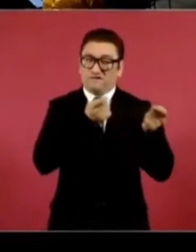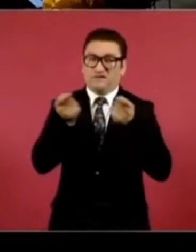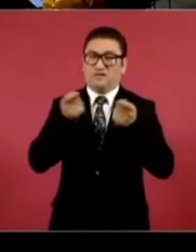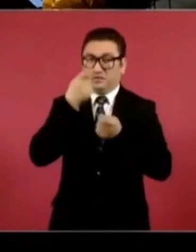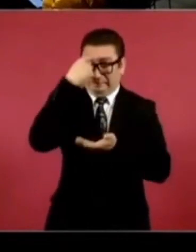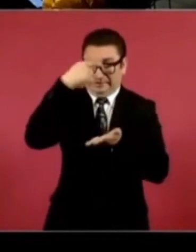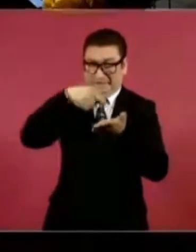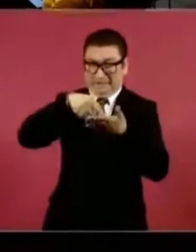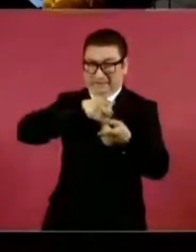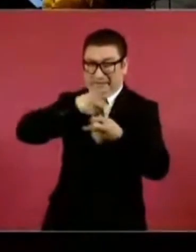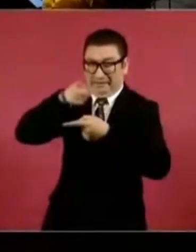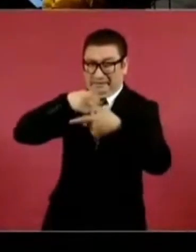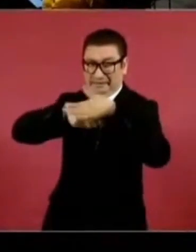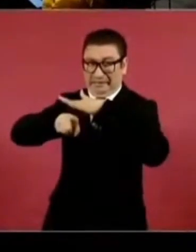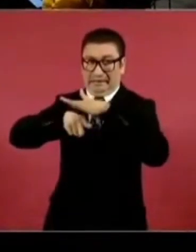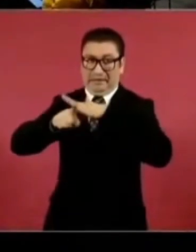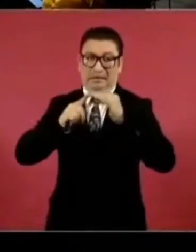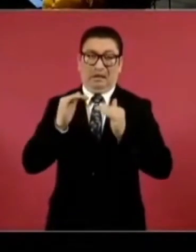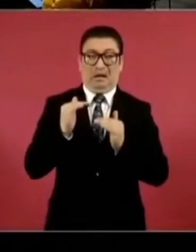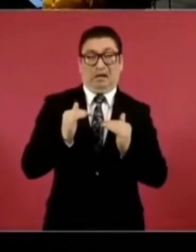van a imponerse,